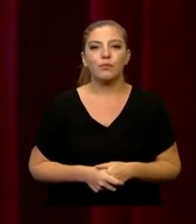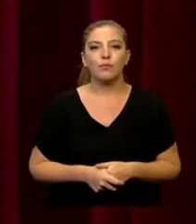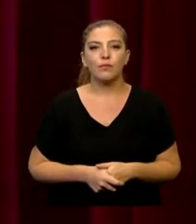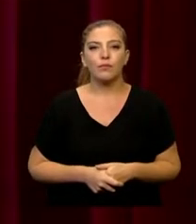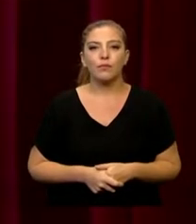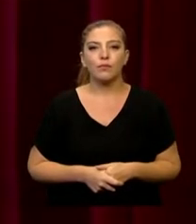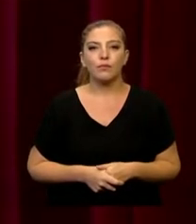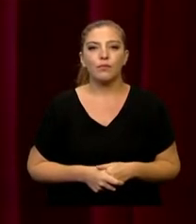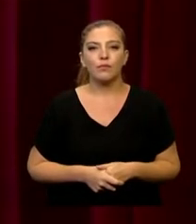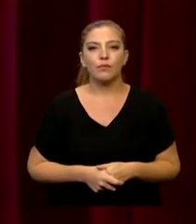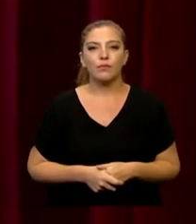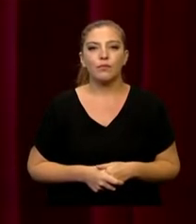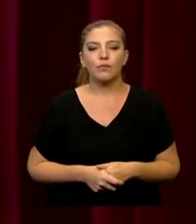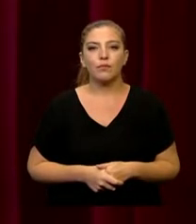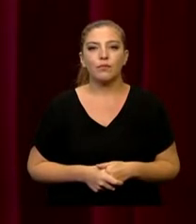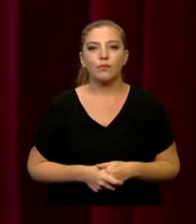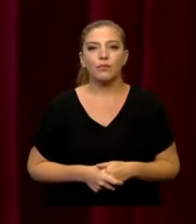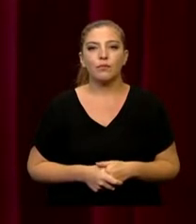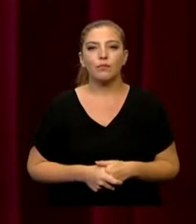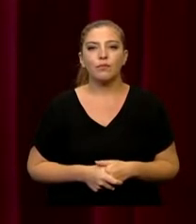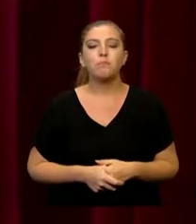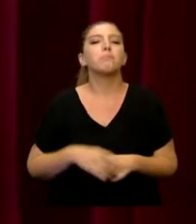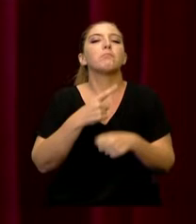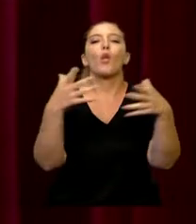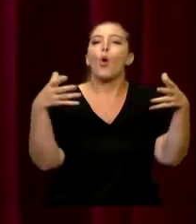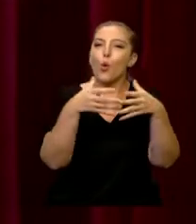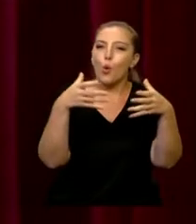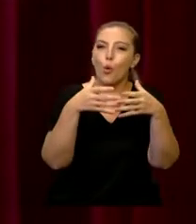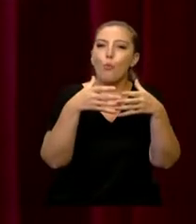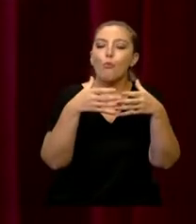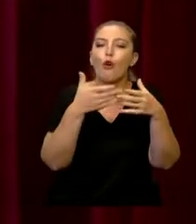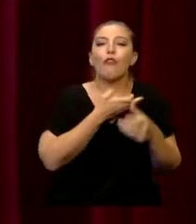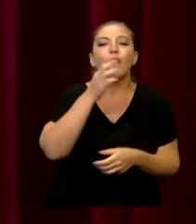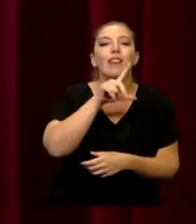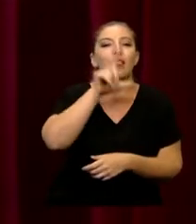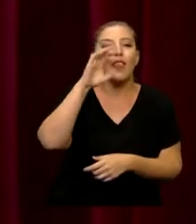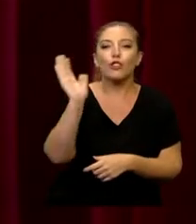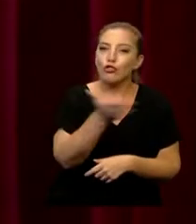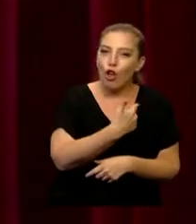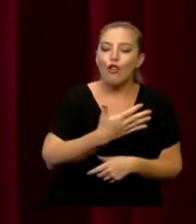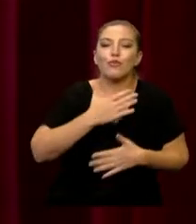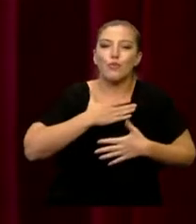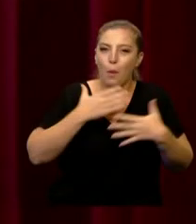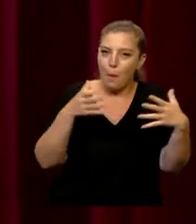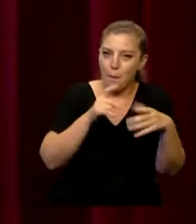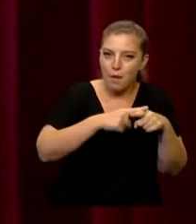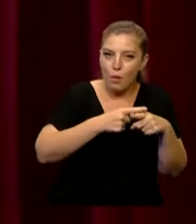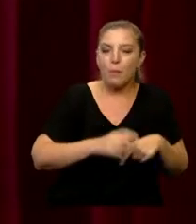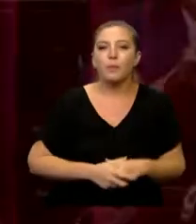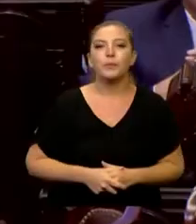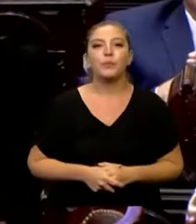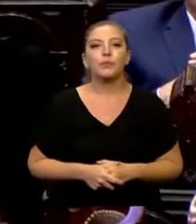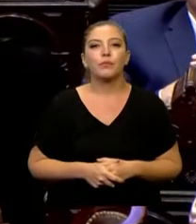primero al bloque del Frente de Todos, a mi bloque, por la decisión